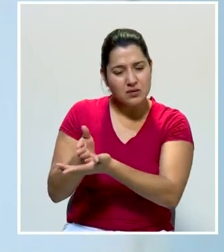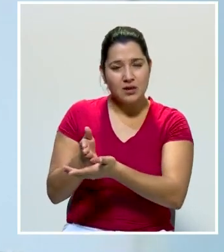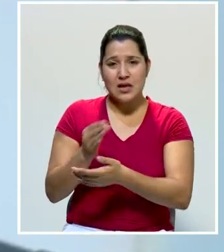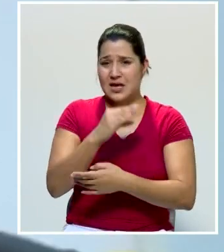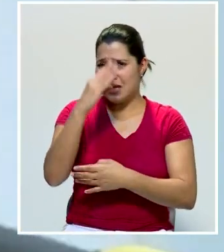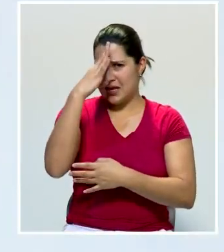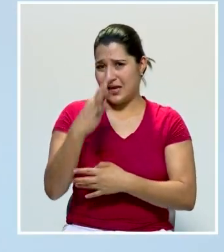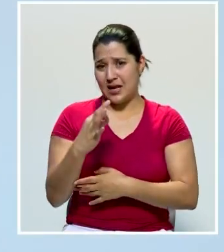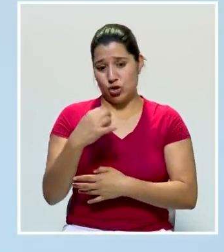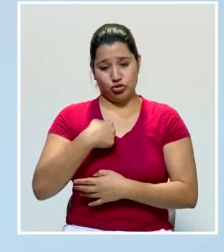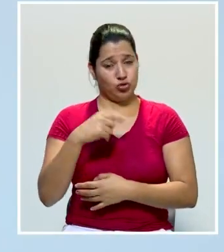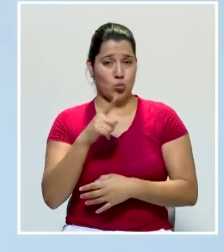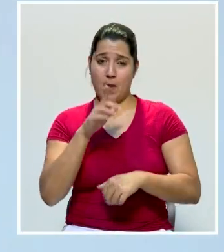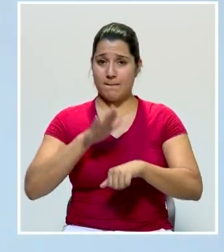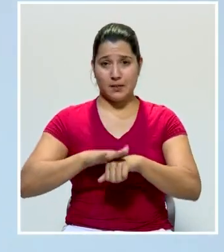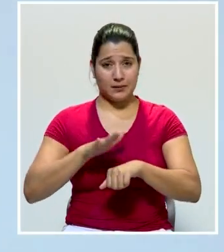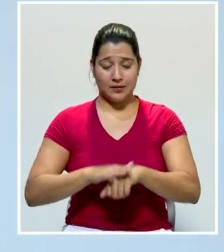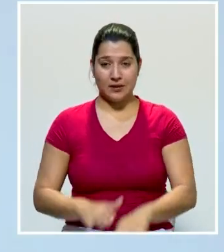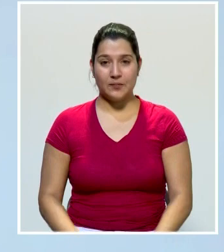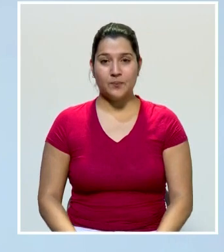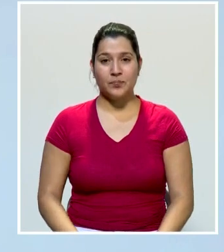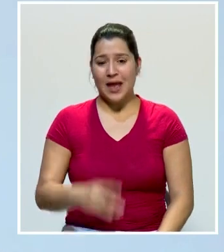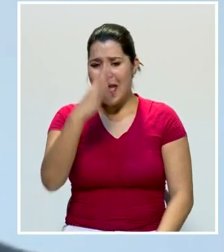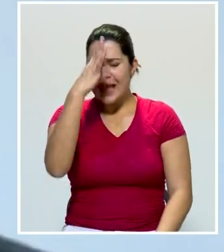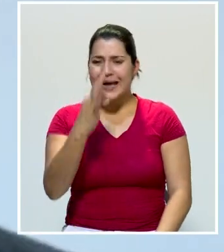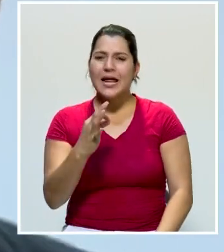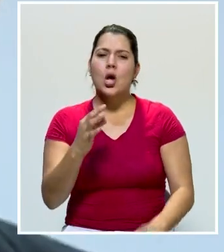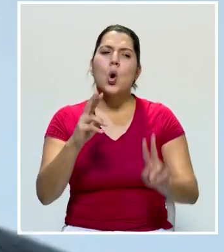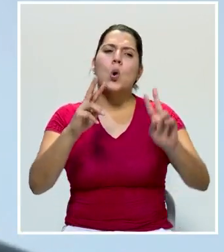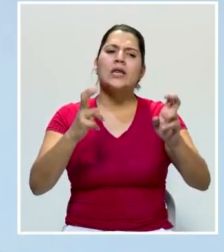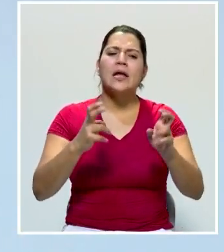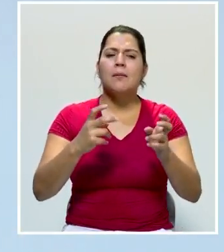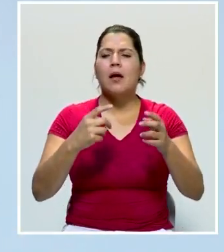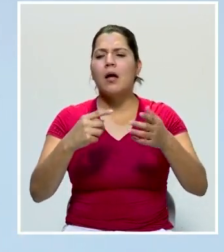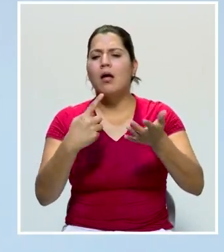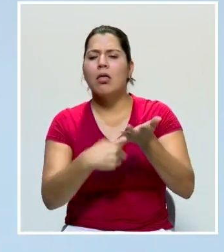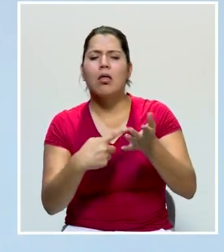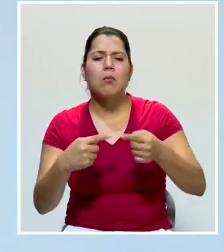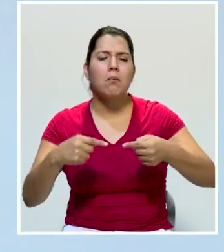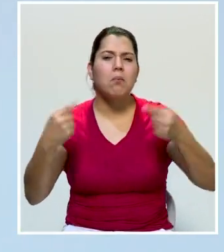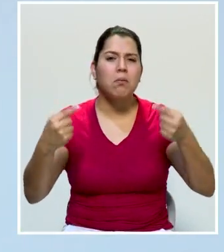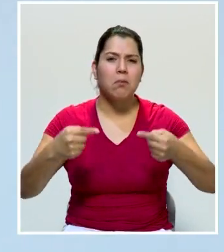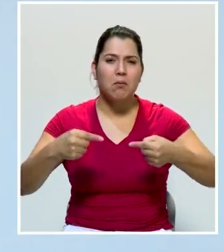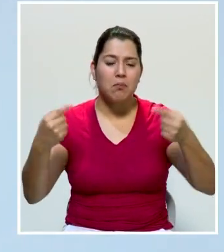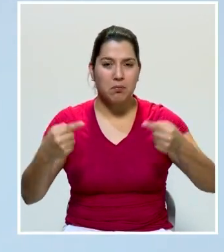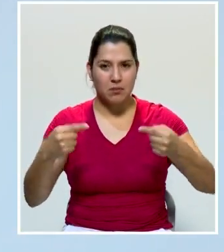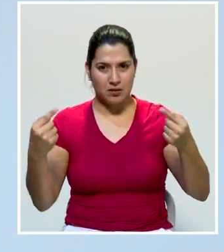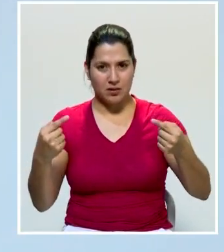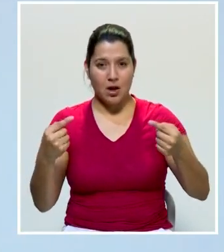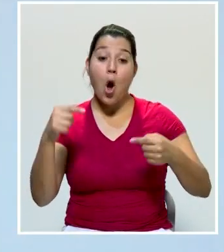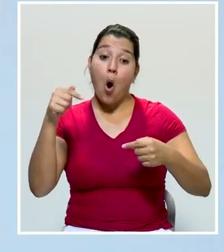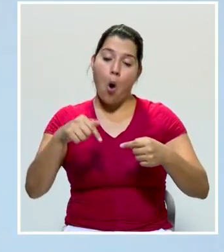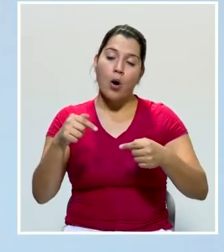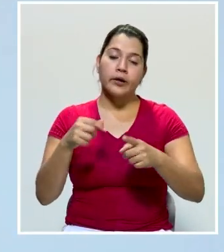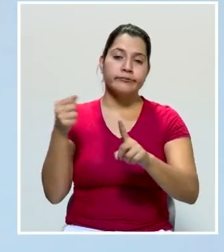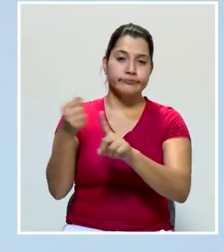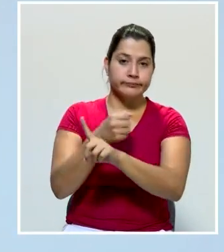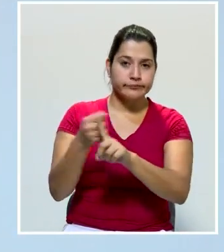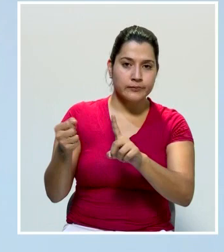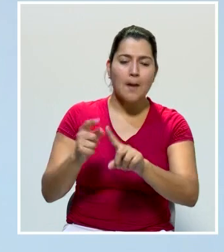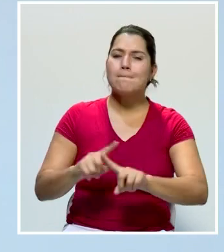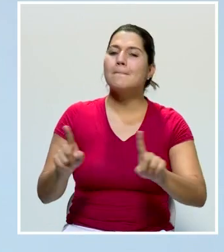lo va a permitir. Bueno, yo creo que el tema de la discusión acalorada de la moción dio hoy no solamente para un acto de violencia, sino